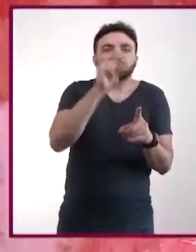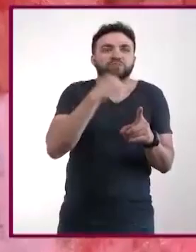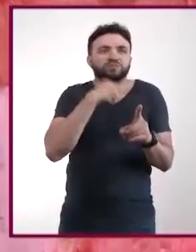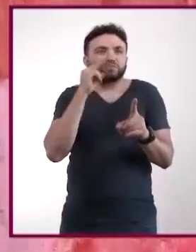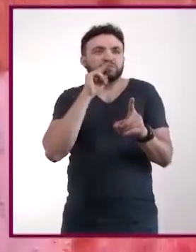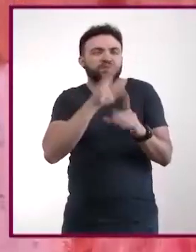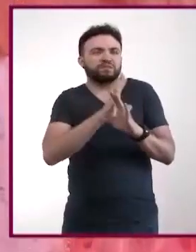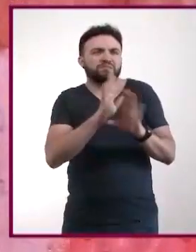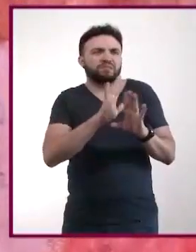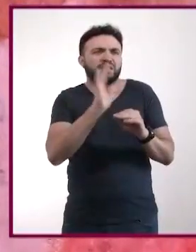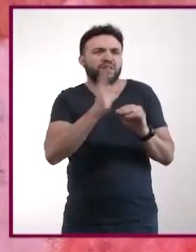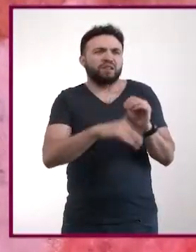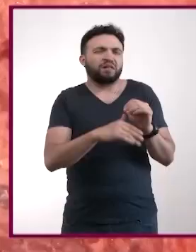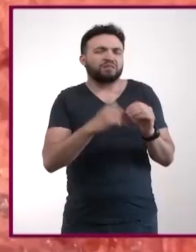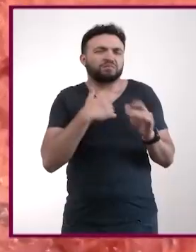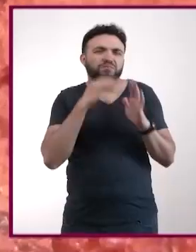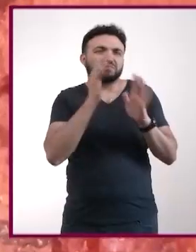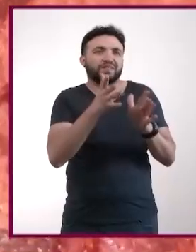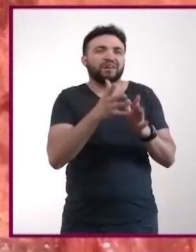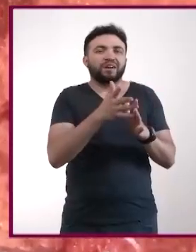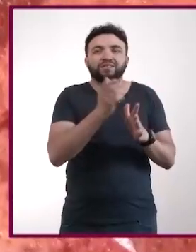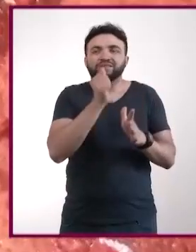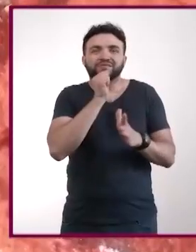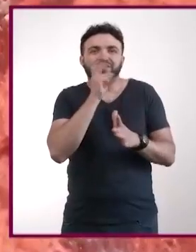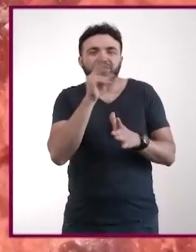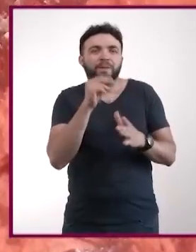quedó y lo dejo.